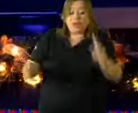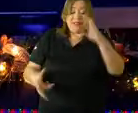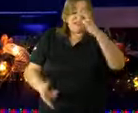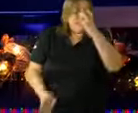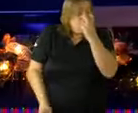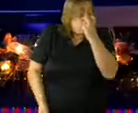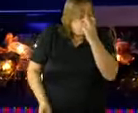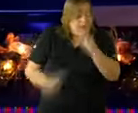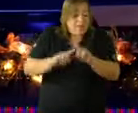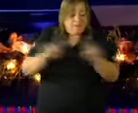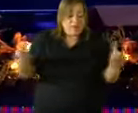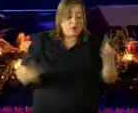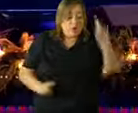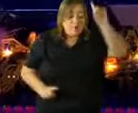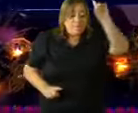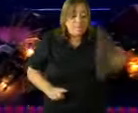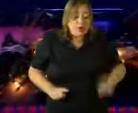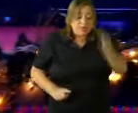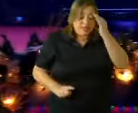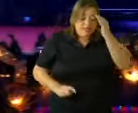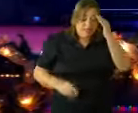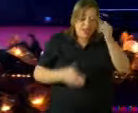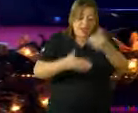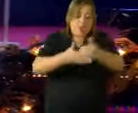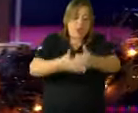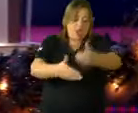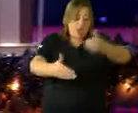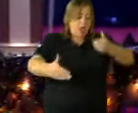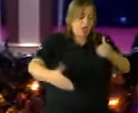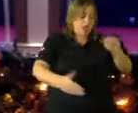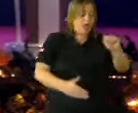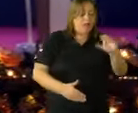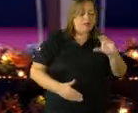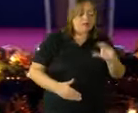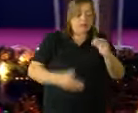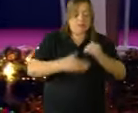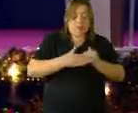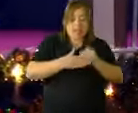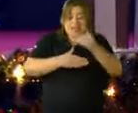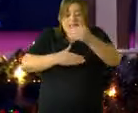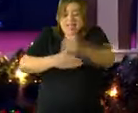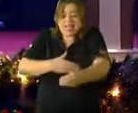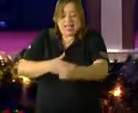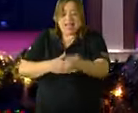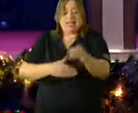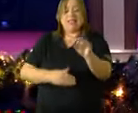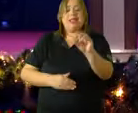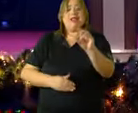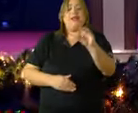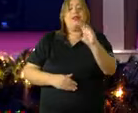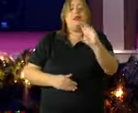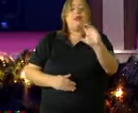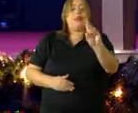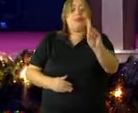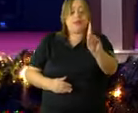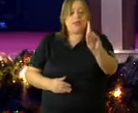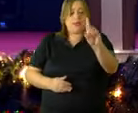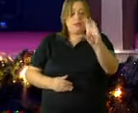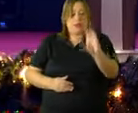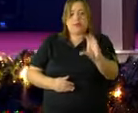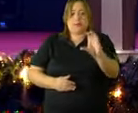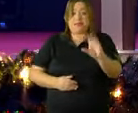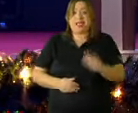de Cristo y después de Cristo. Independientemente le crean o no, Él marcó un antes y